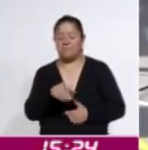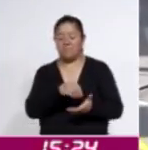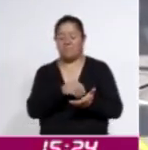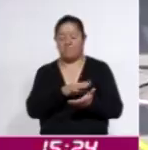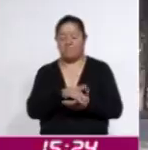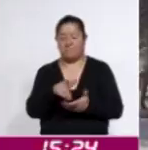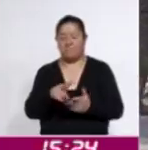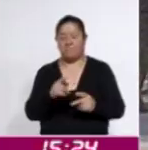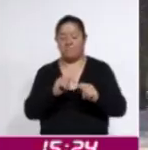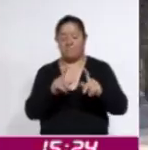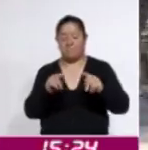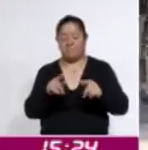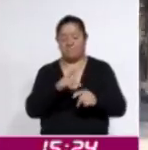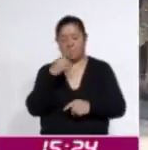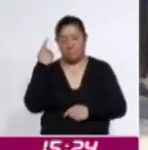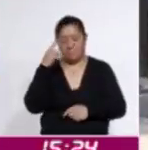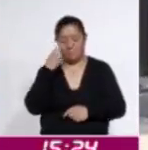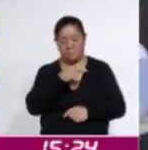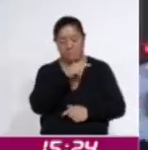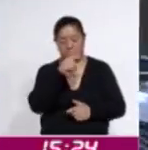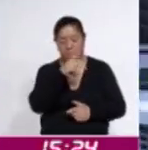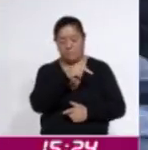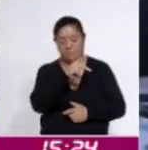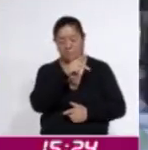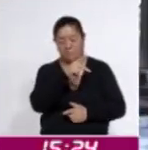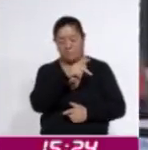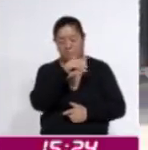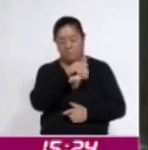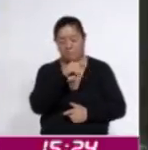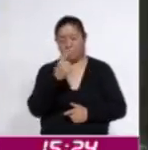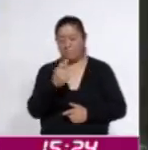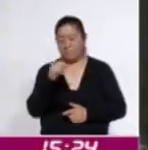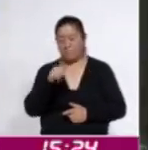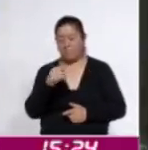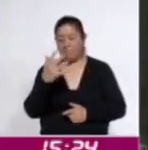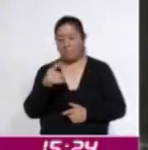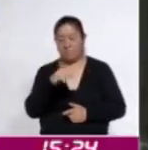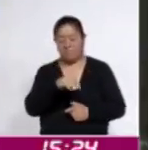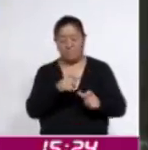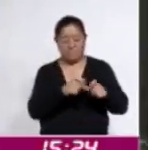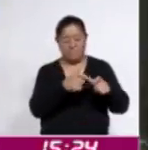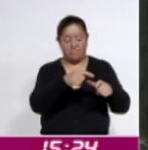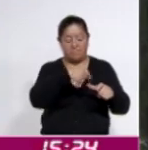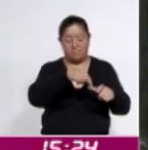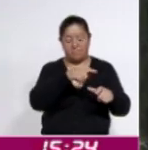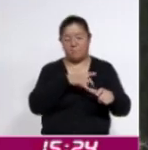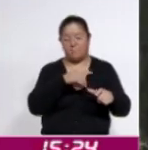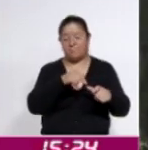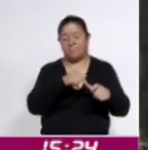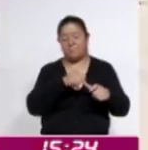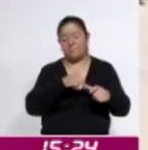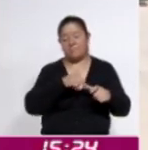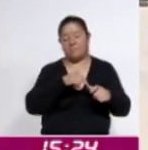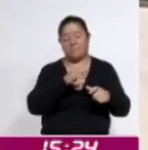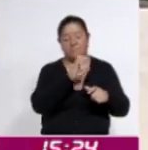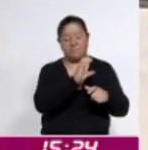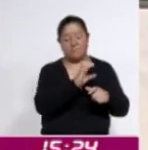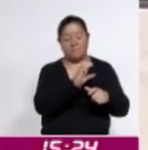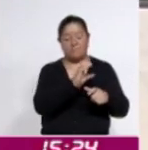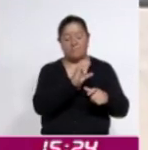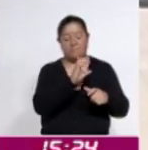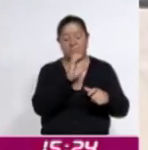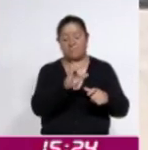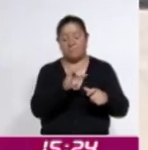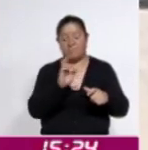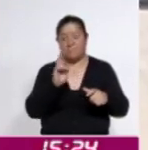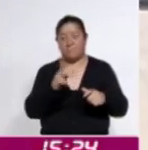carretera Tlaxcala-Puebla, kilómetro 1.5, a la altura del Centro Cultural Universitario, para transitar